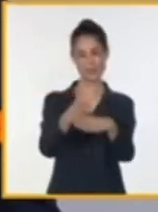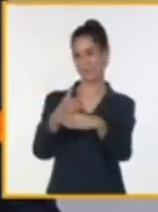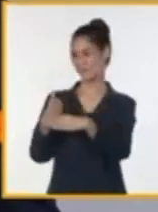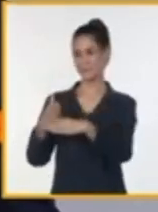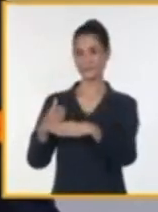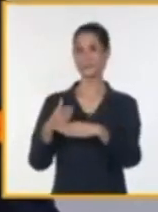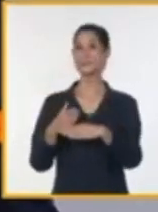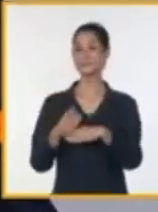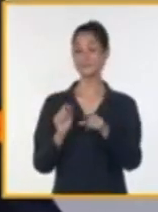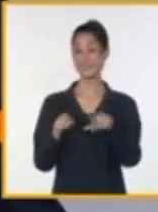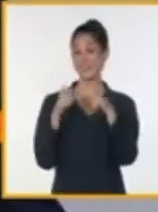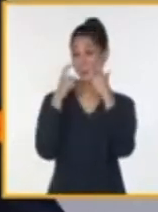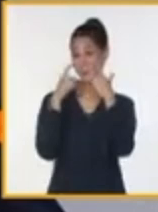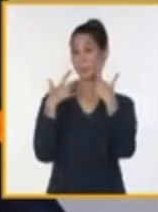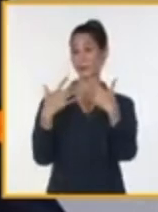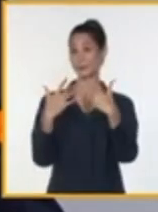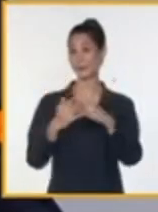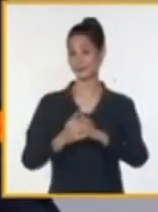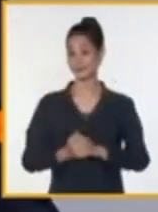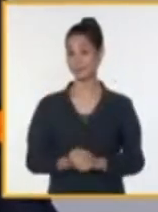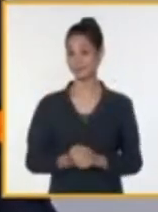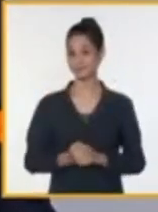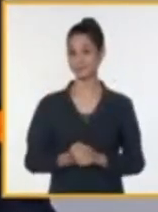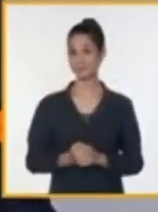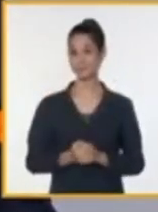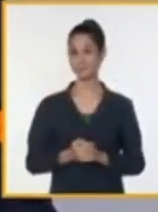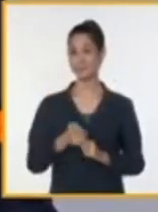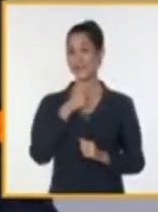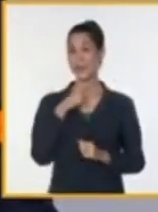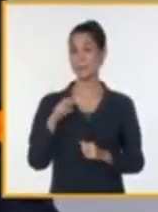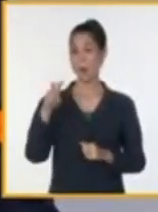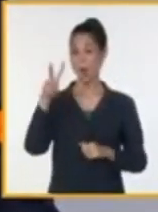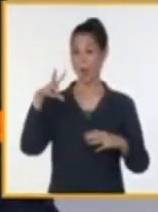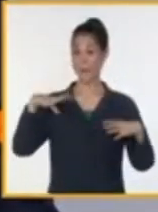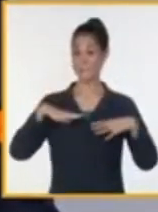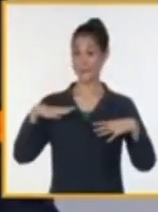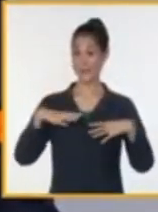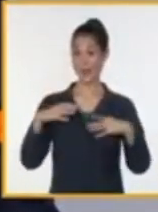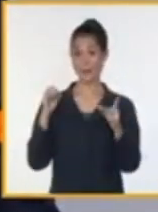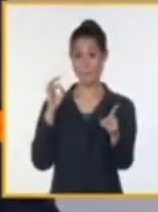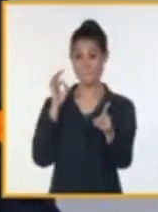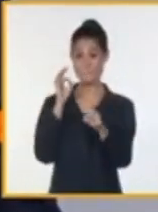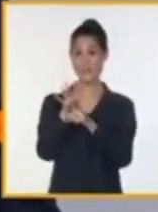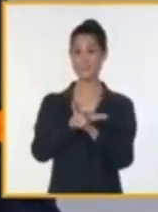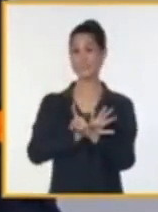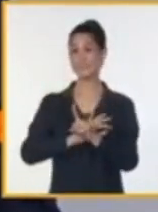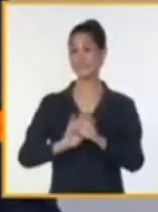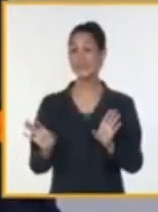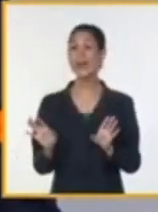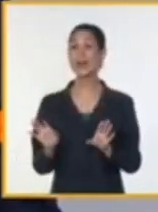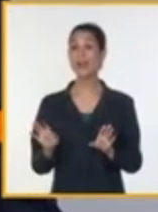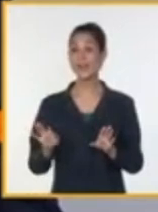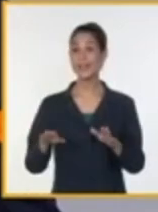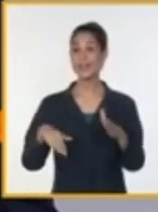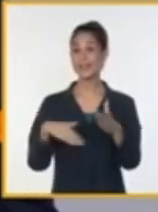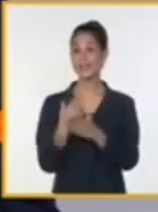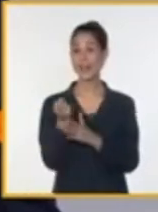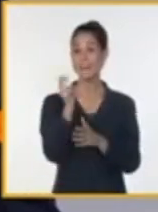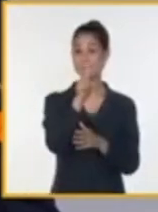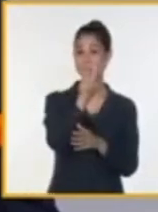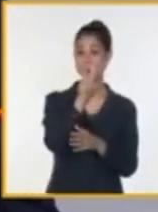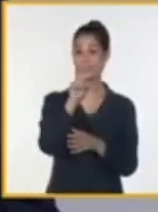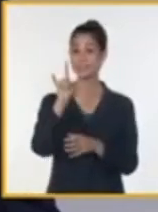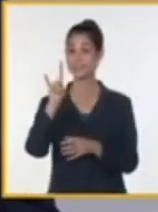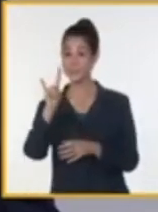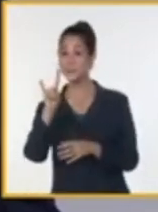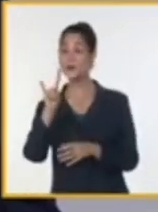que eh unas horas después de inaugurado El verano el próximo sábado día 29 el lunes lunes